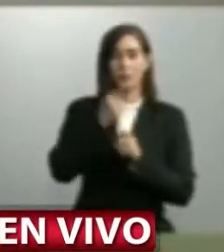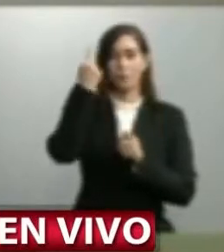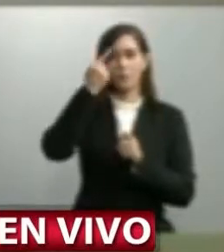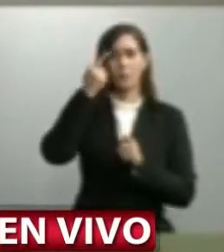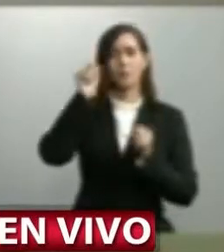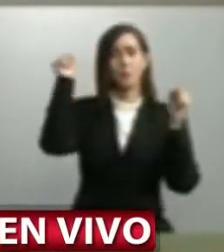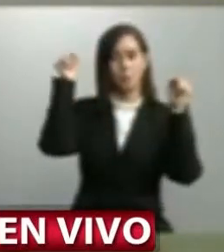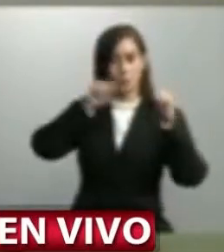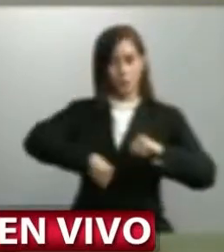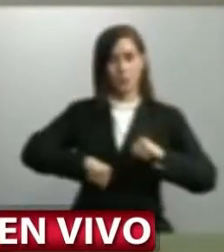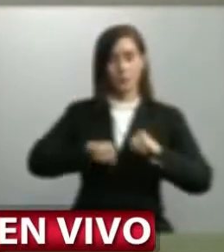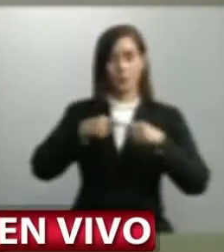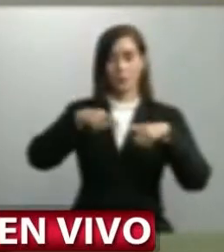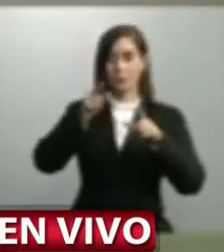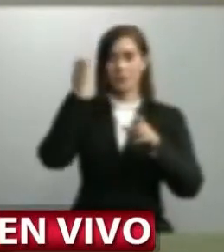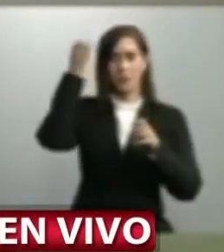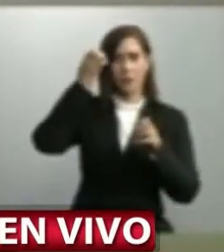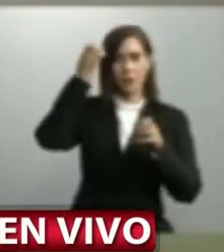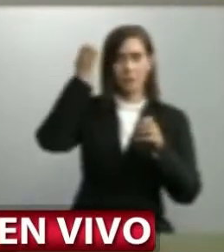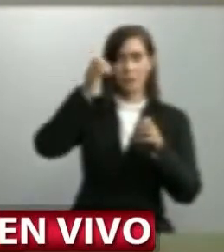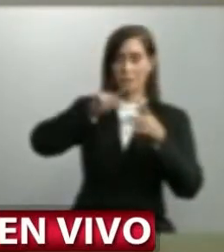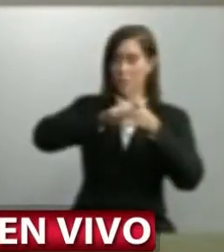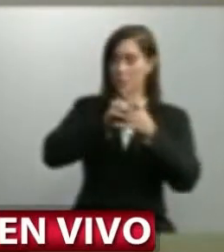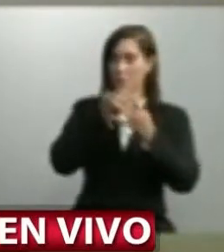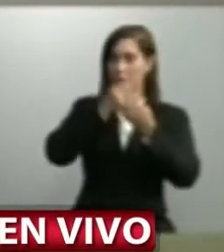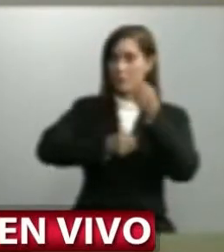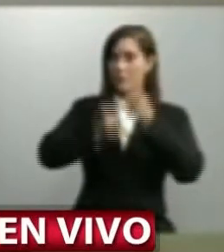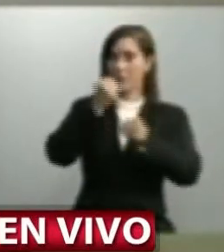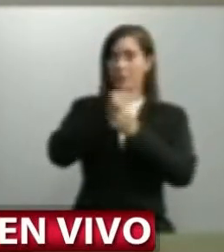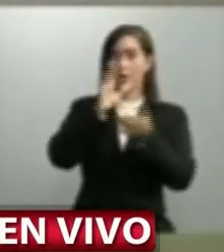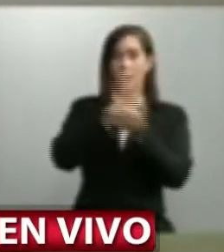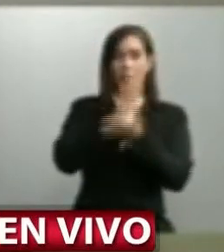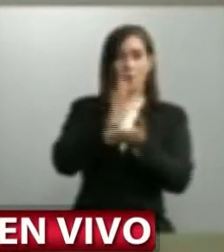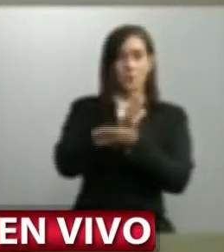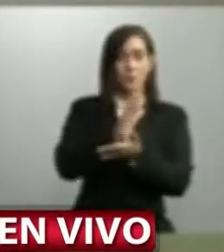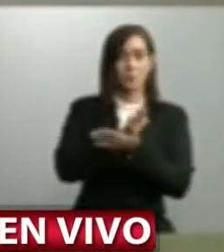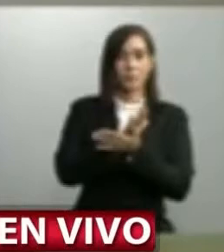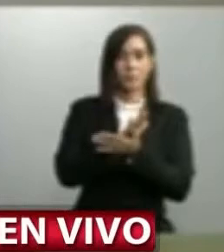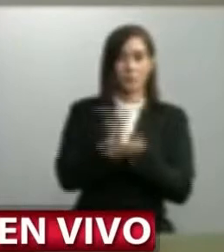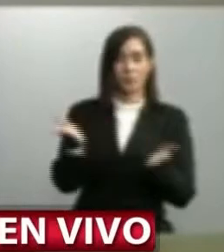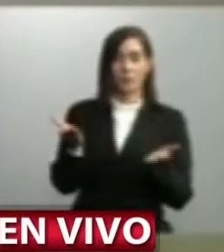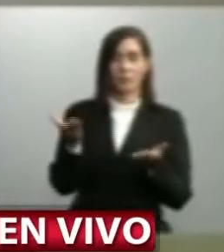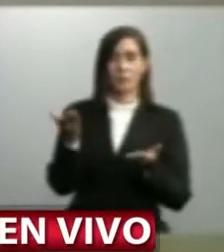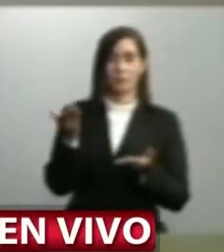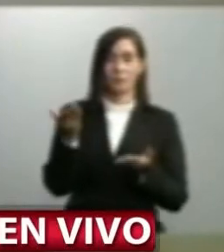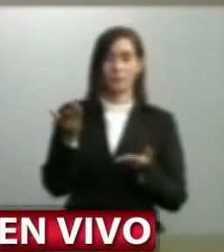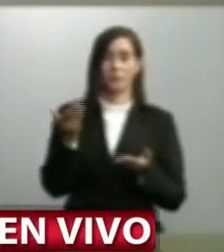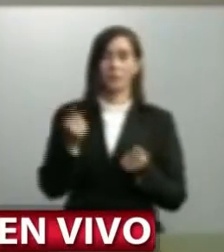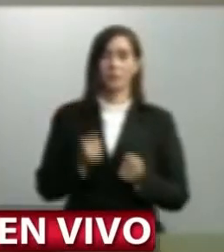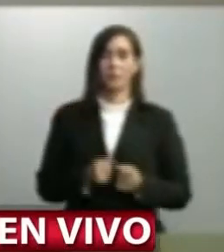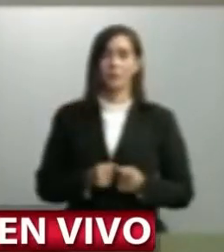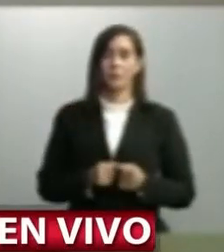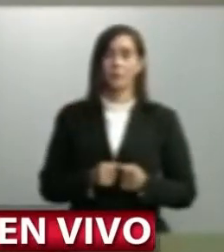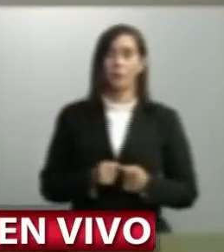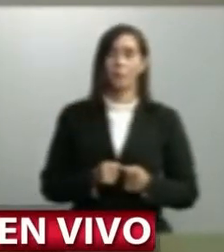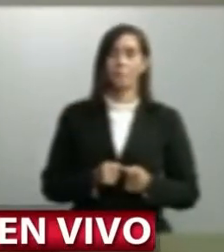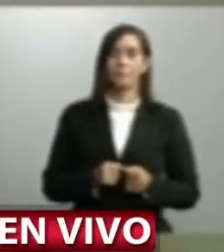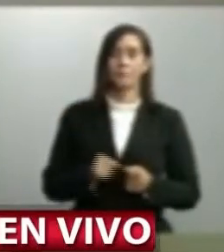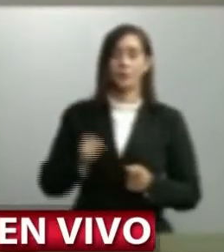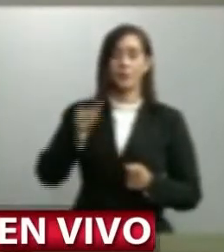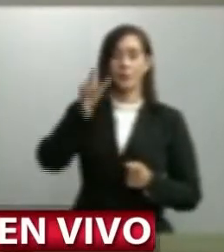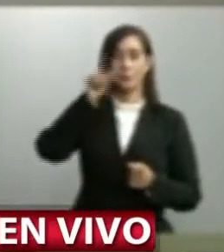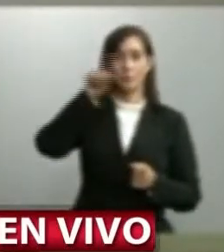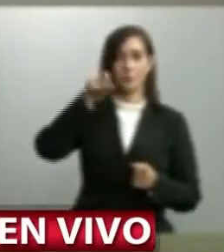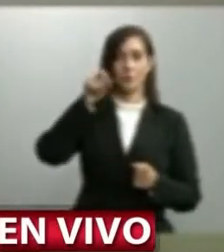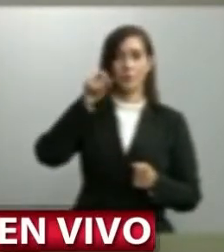esa resolución de pautar el nuevo año escolar, cuya inscripción debe ser pagada previamente, y que las pruebas